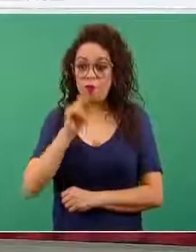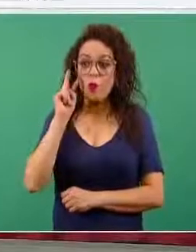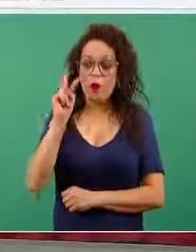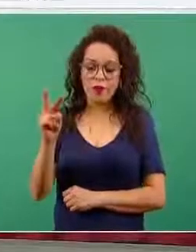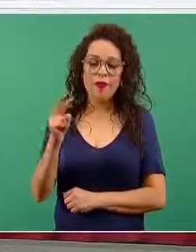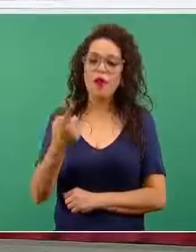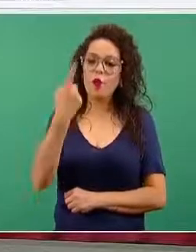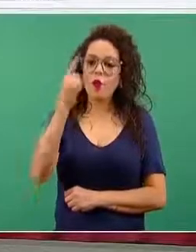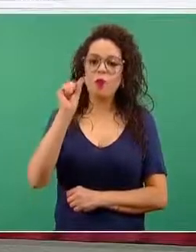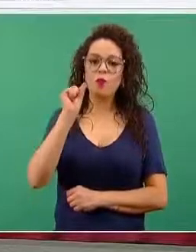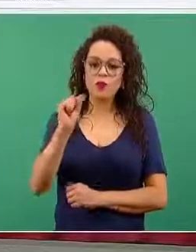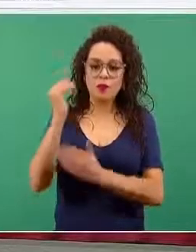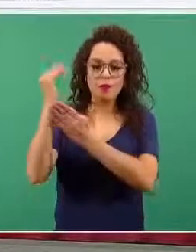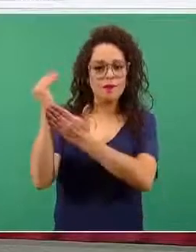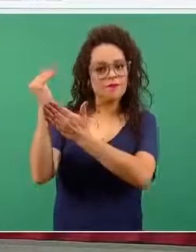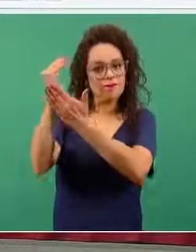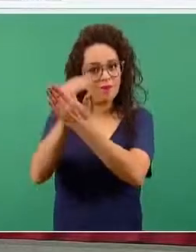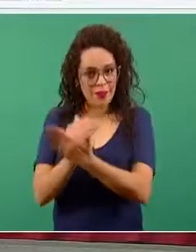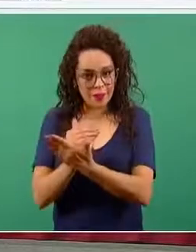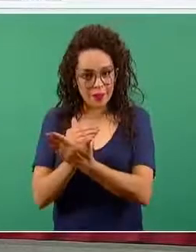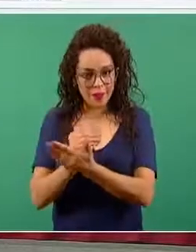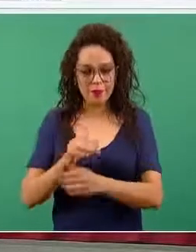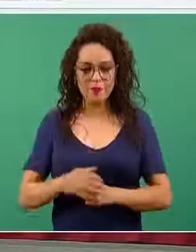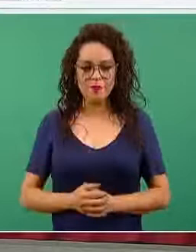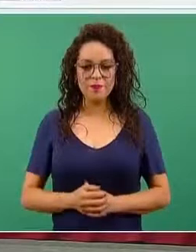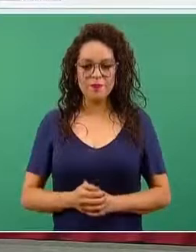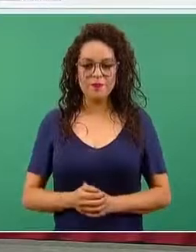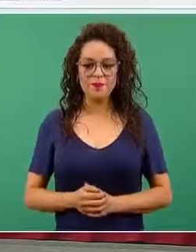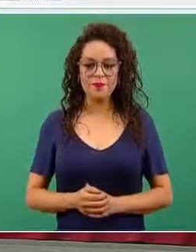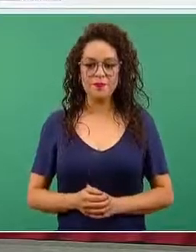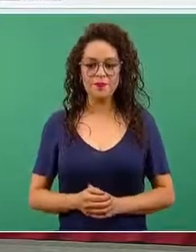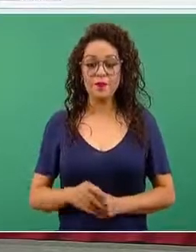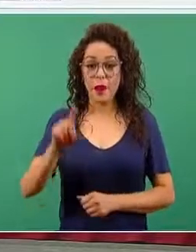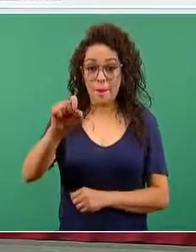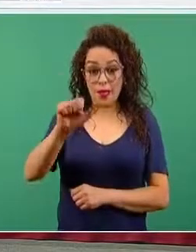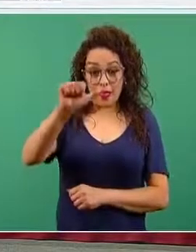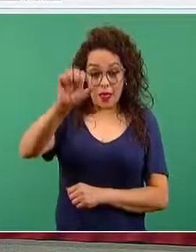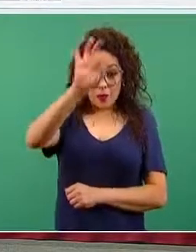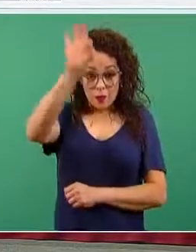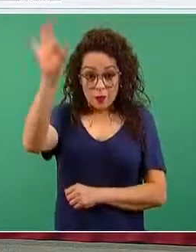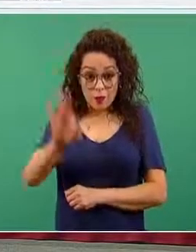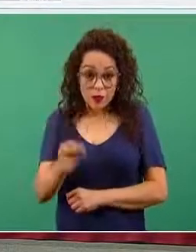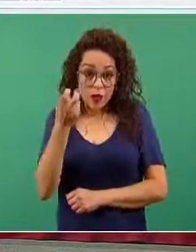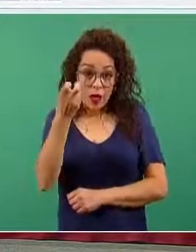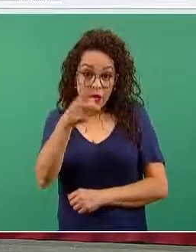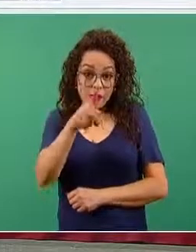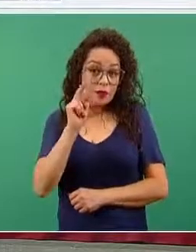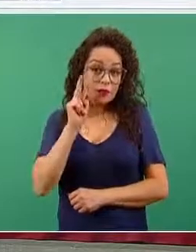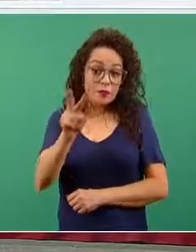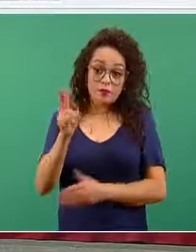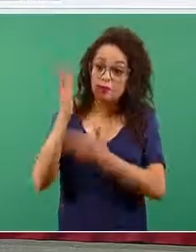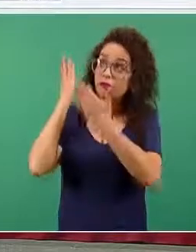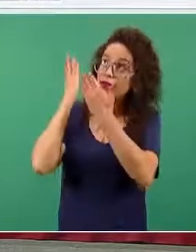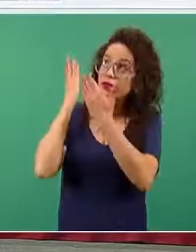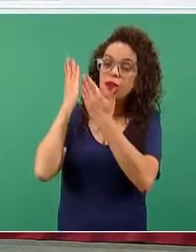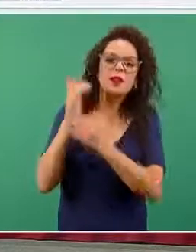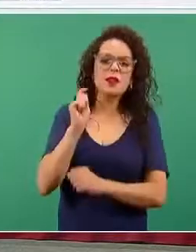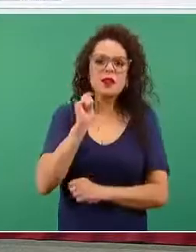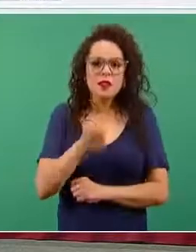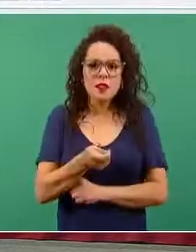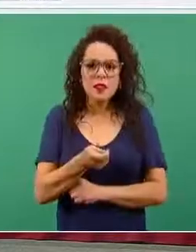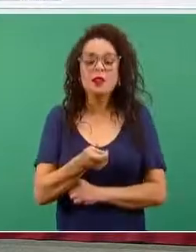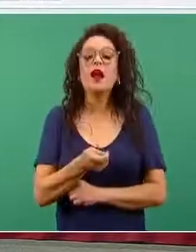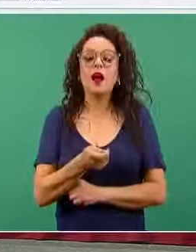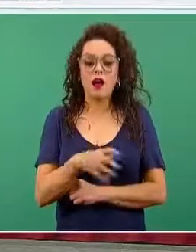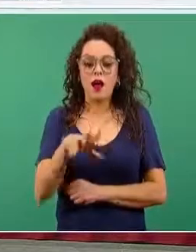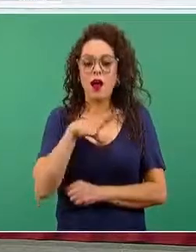punto porcentual menos de ocupación hospitalaria. Ese 26% de ocupación hospitalaria representa que